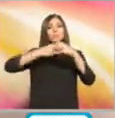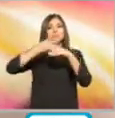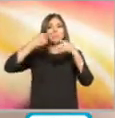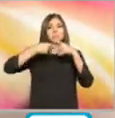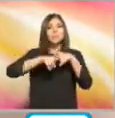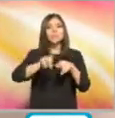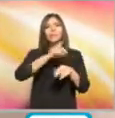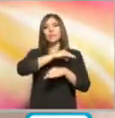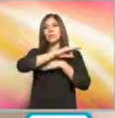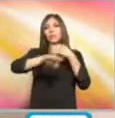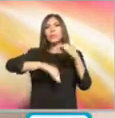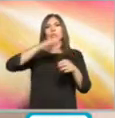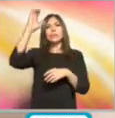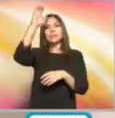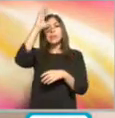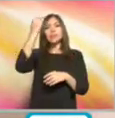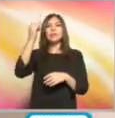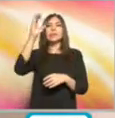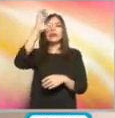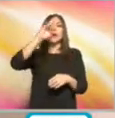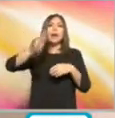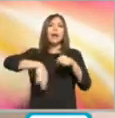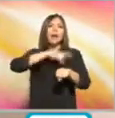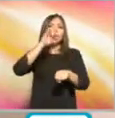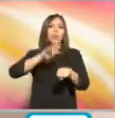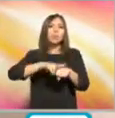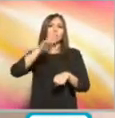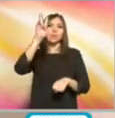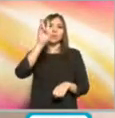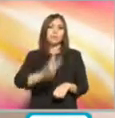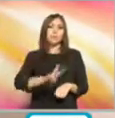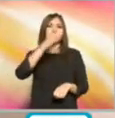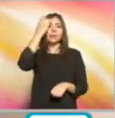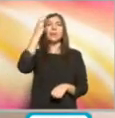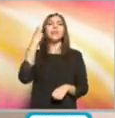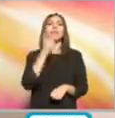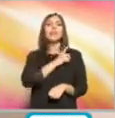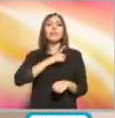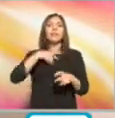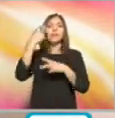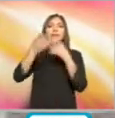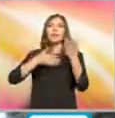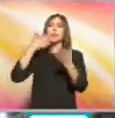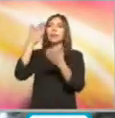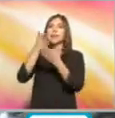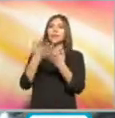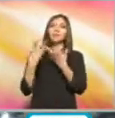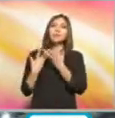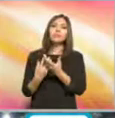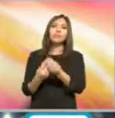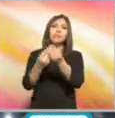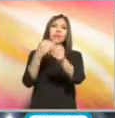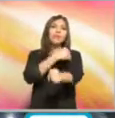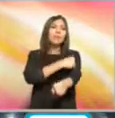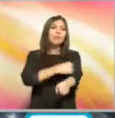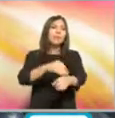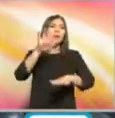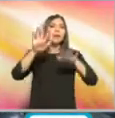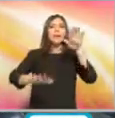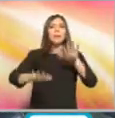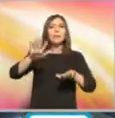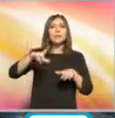más de las ciencias naturales. Entonces, la verdad somos una gran opción para una visita además familiar, que a veces nos cuesta trabajo, ¿no? Sí, a